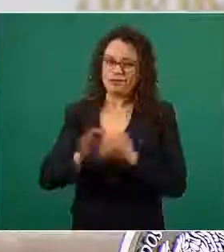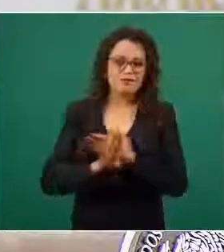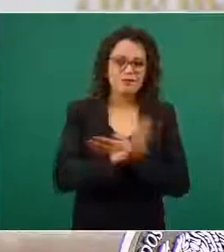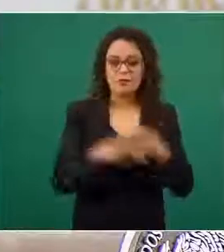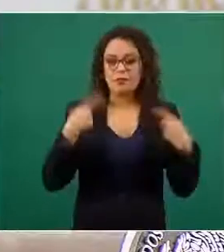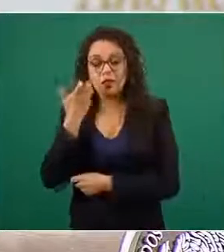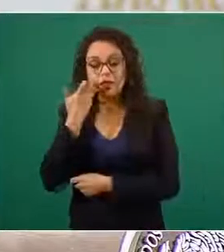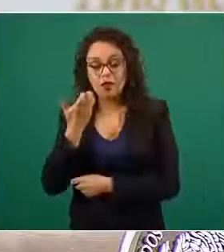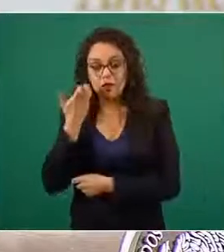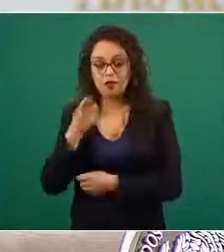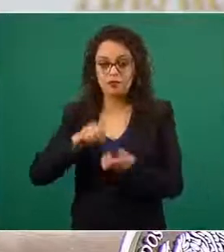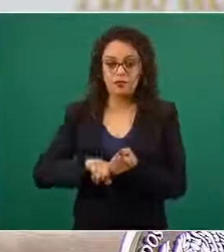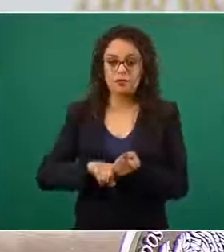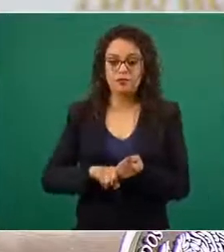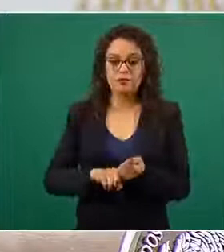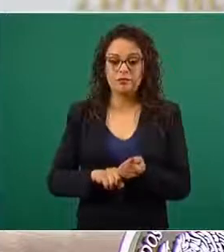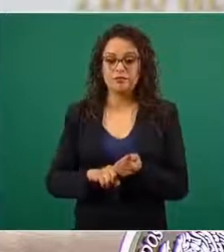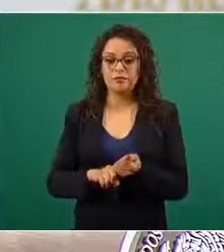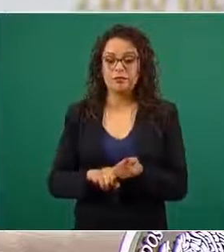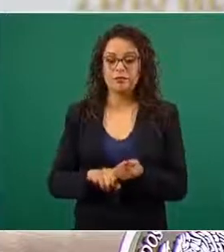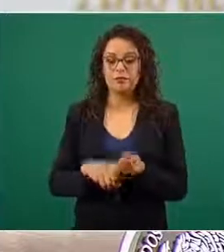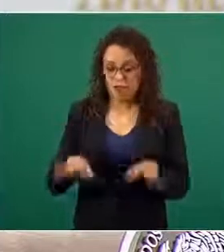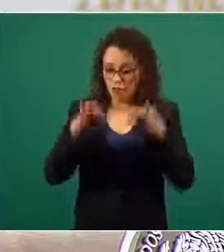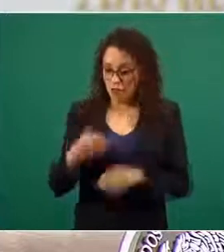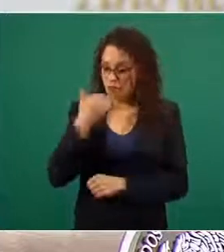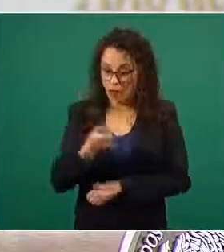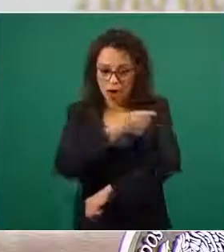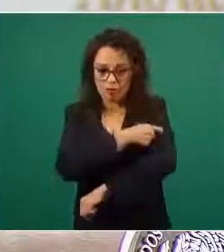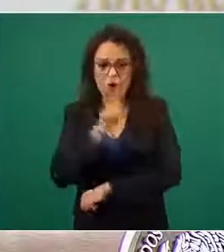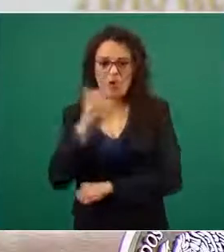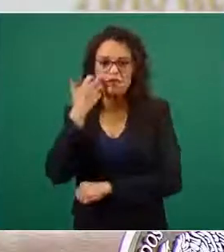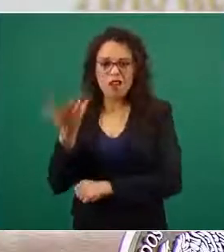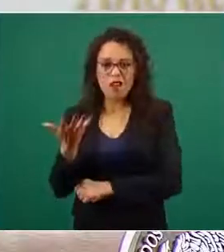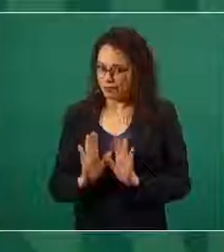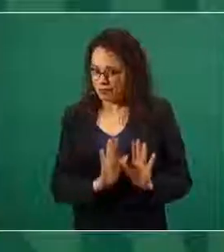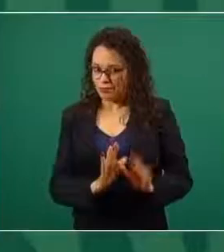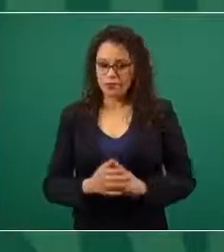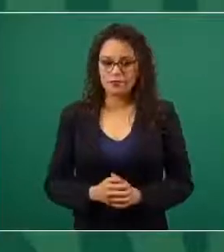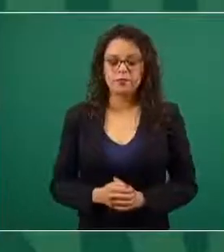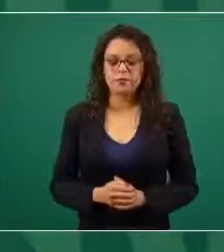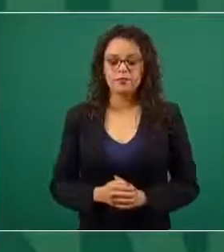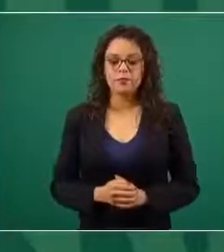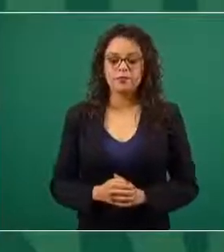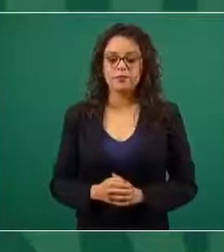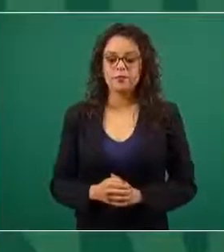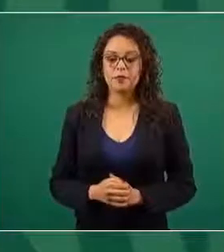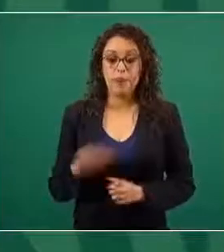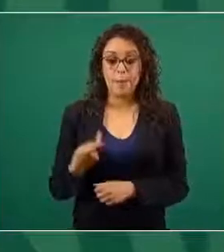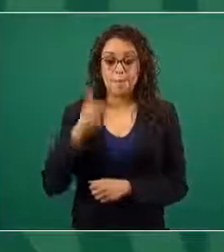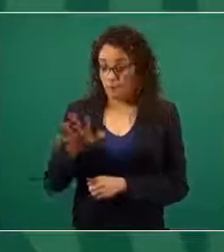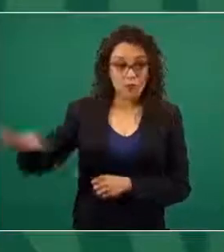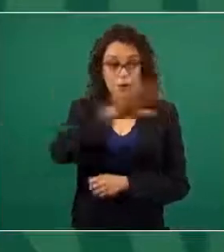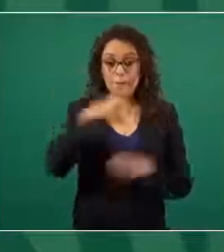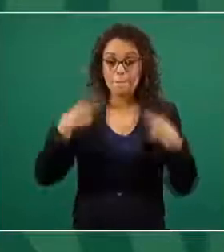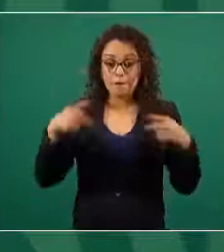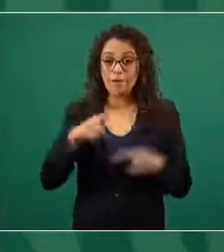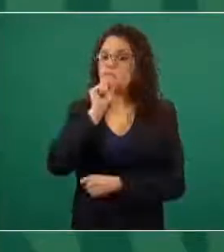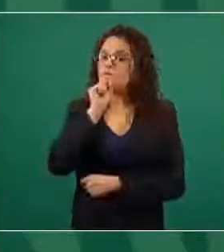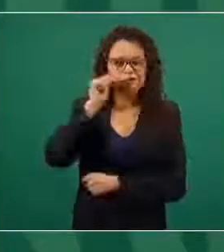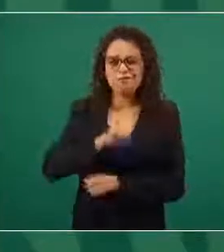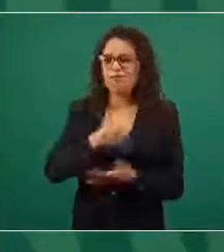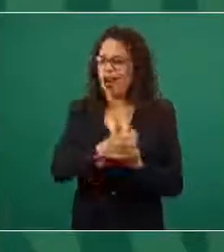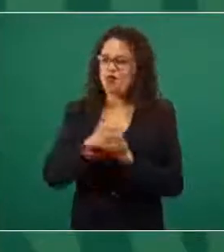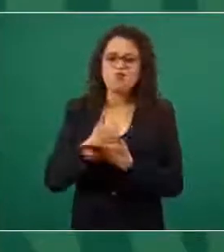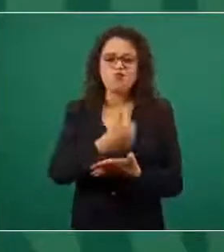gente que quiera que las cosas no se hagan bien. Entonces, vamos a estar muy pendientes, pero sobre todo nos va a ayudar la misma gente del pueblo, como